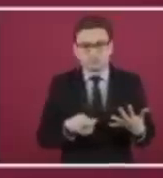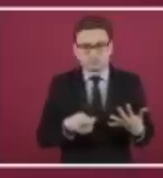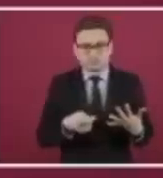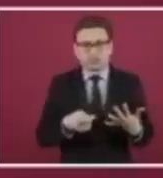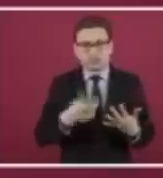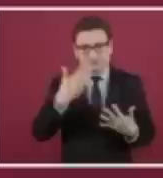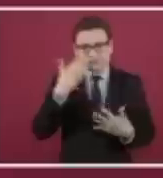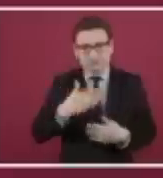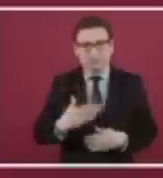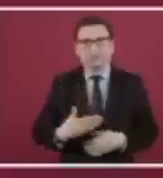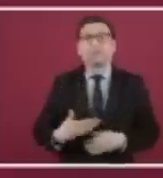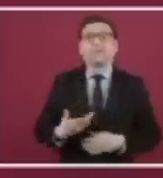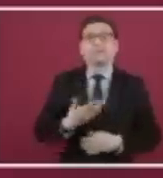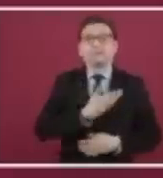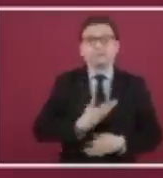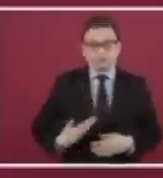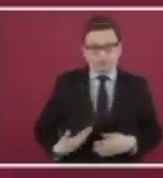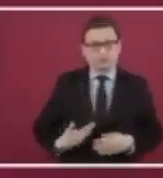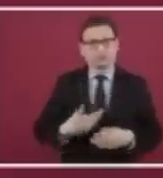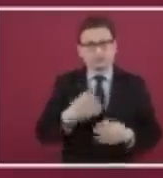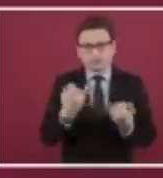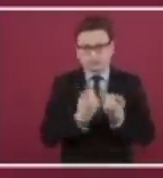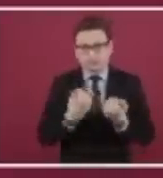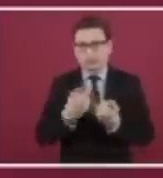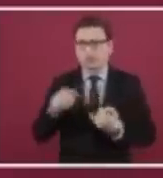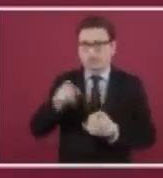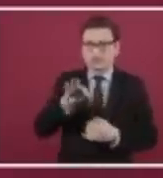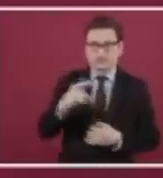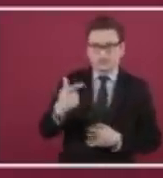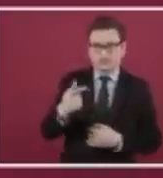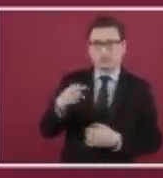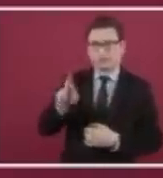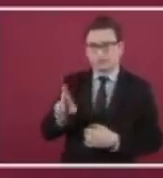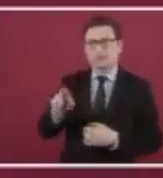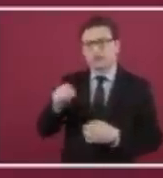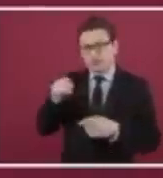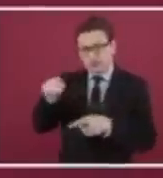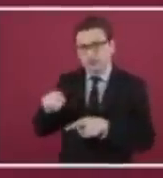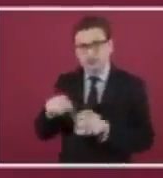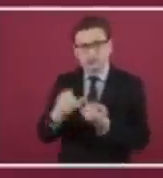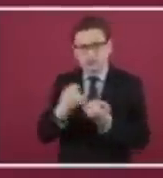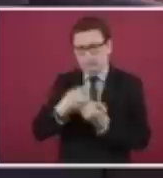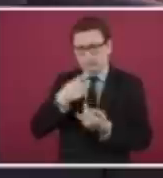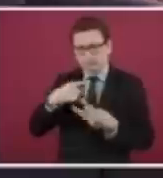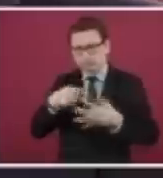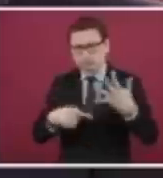Ejecutivo a la Fiscalía. Entonces se